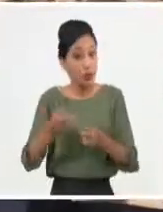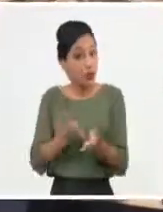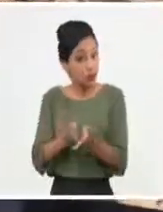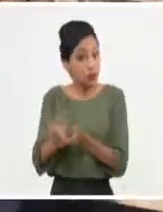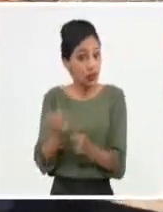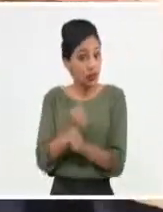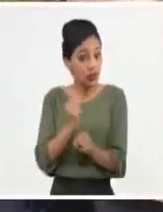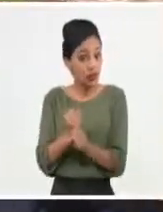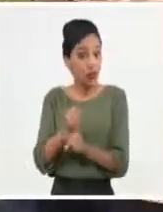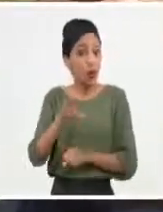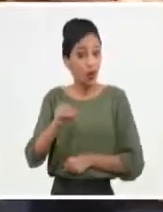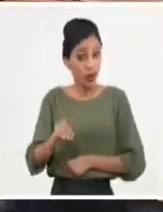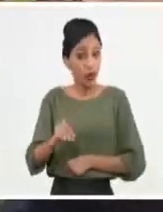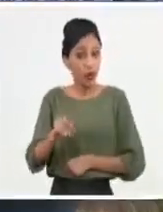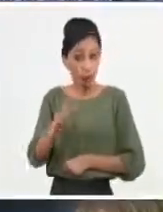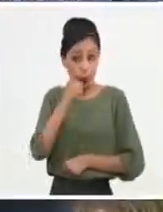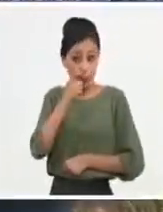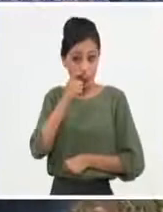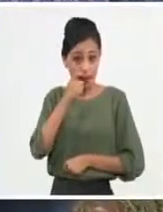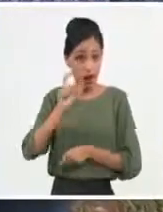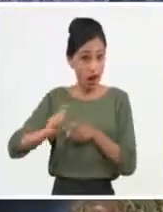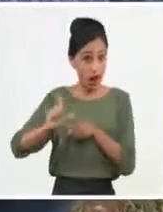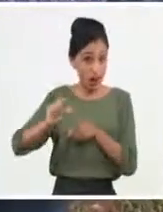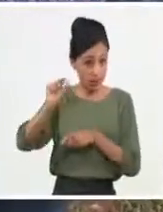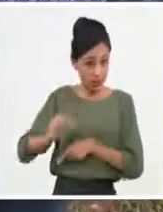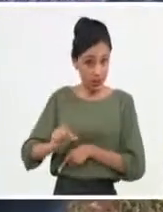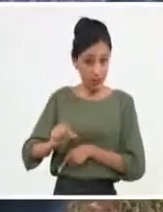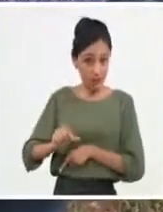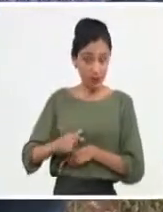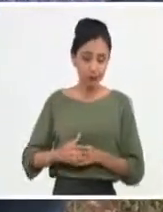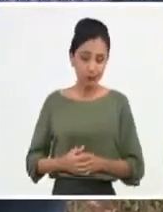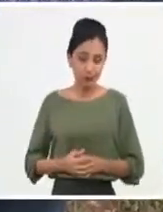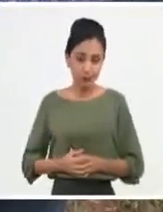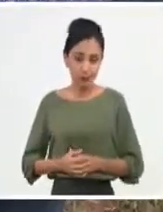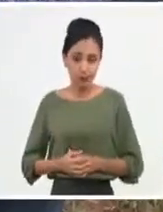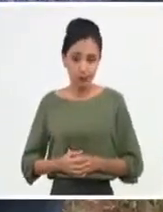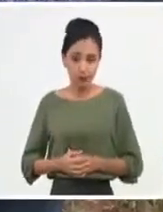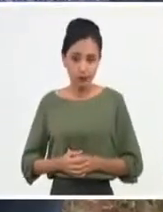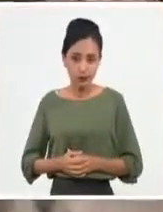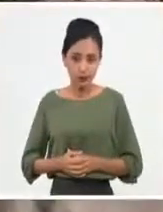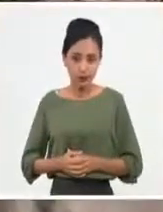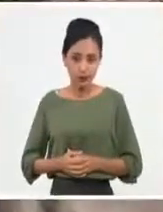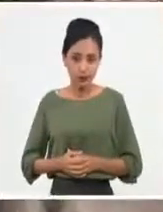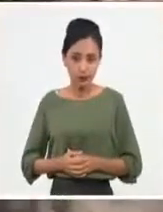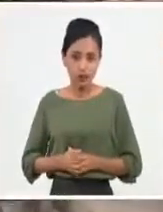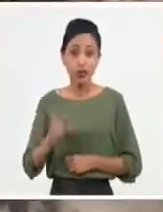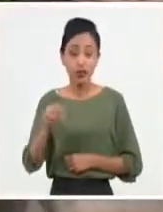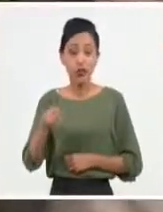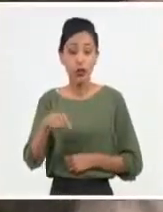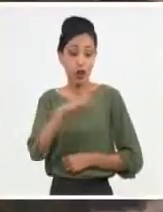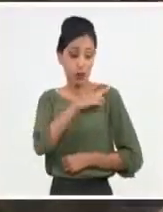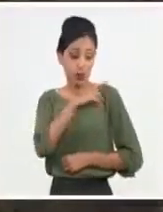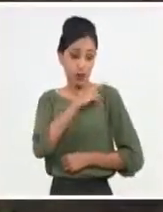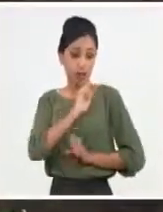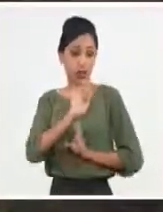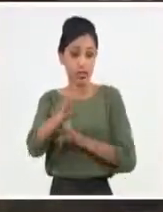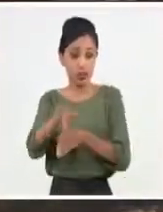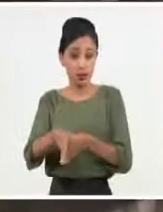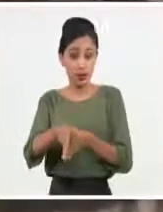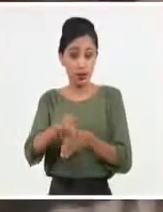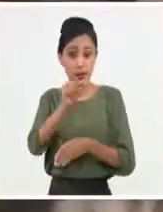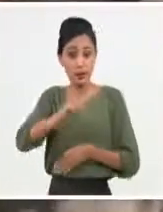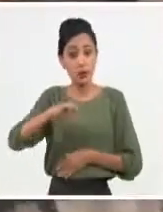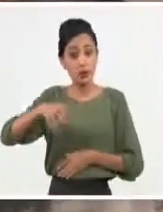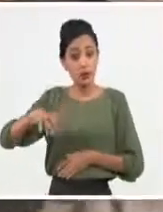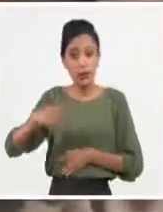el productor a Salvador Valdés Mesa, quien apeló a la responsabilidad y disciplina de la familia pinareña, esenciales para